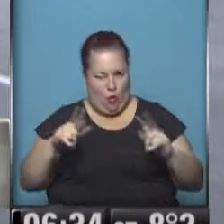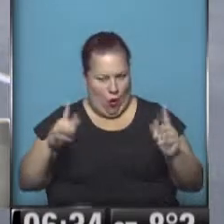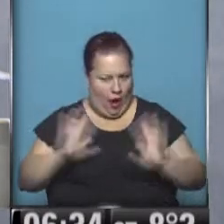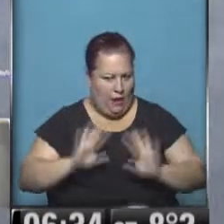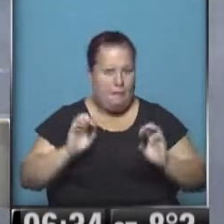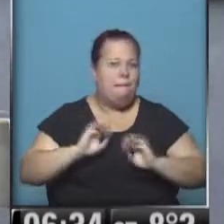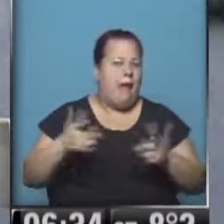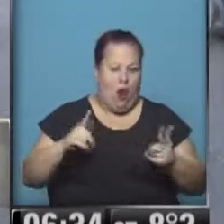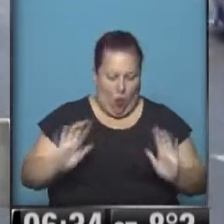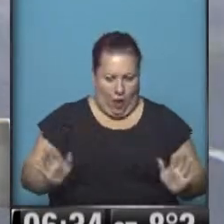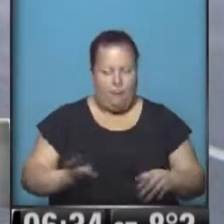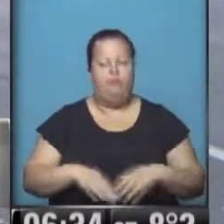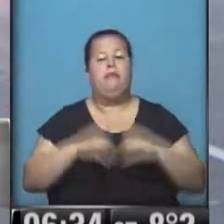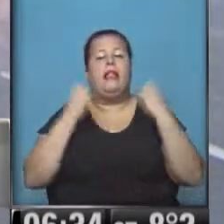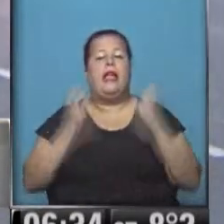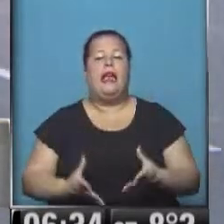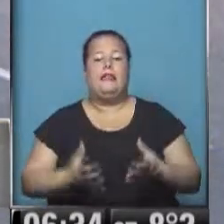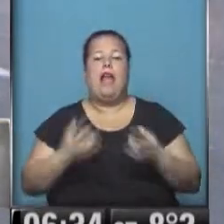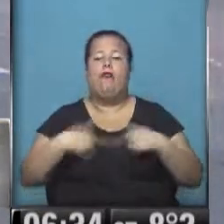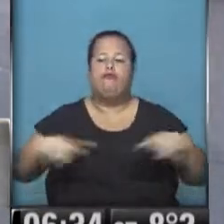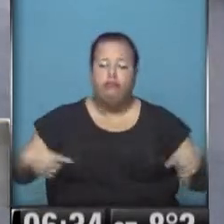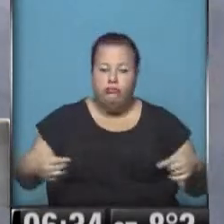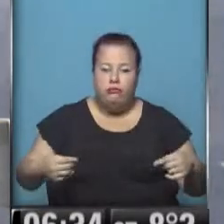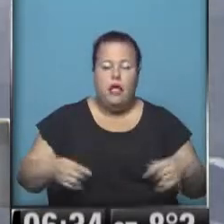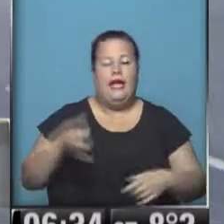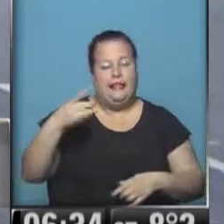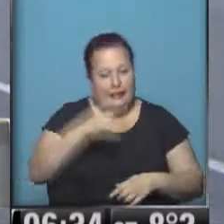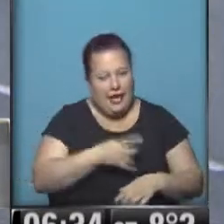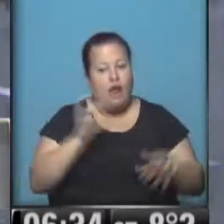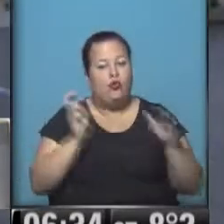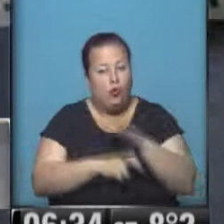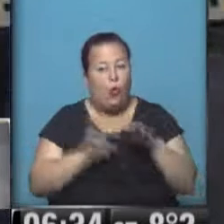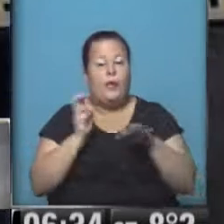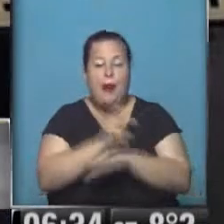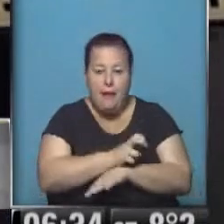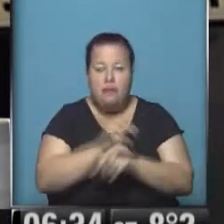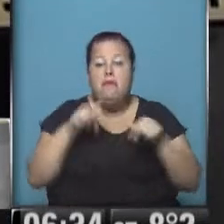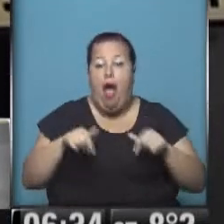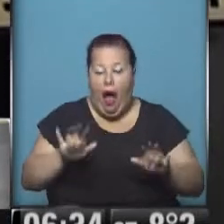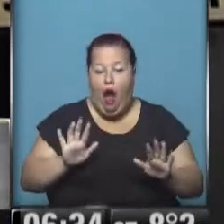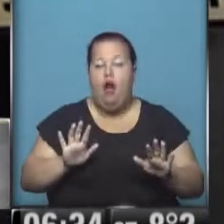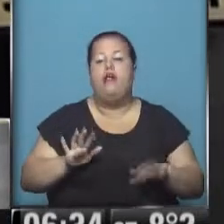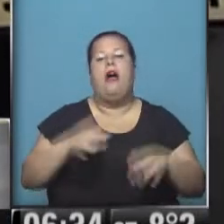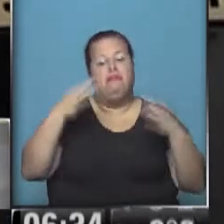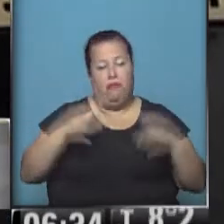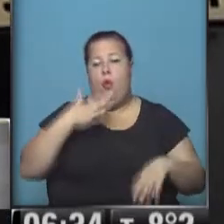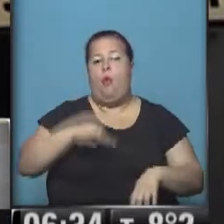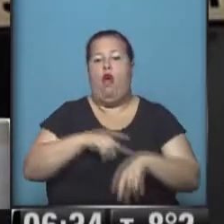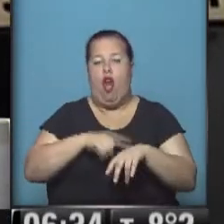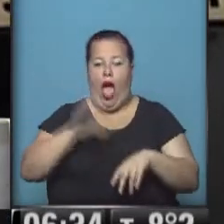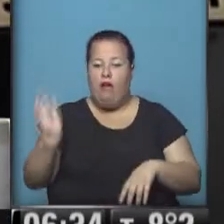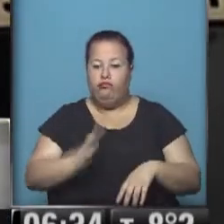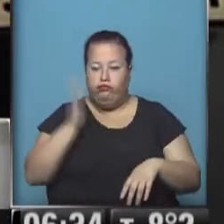serial de consideración como están funcionando los servicios trenes y subtes y premetro por el momento de acuerdo a los